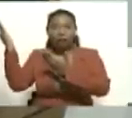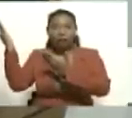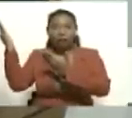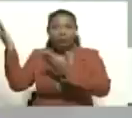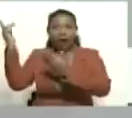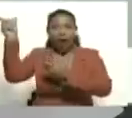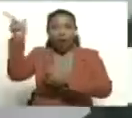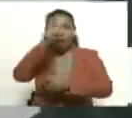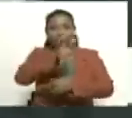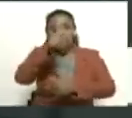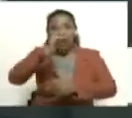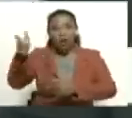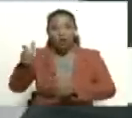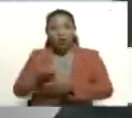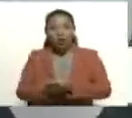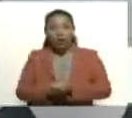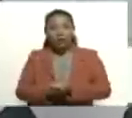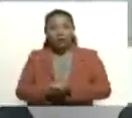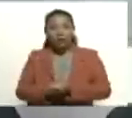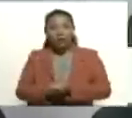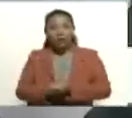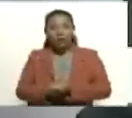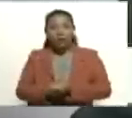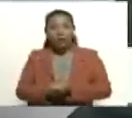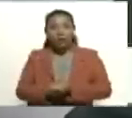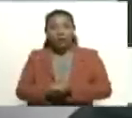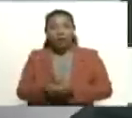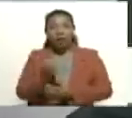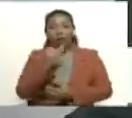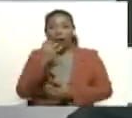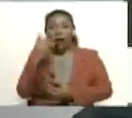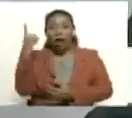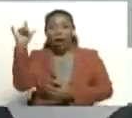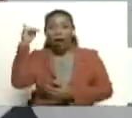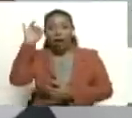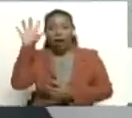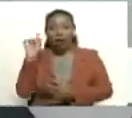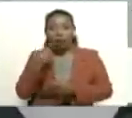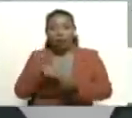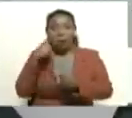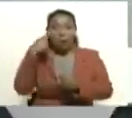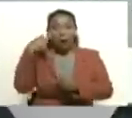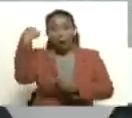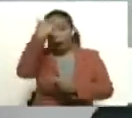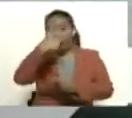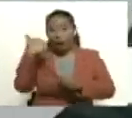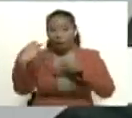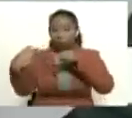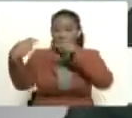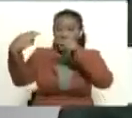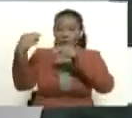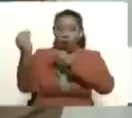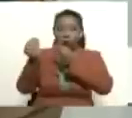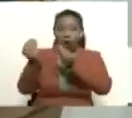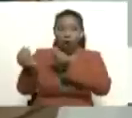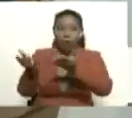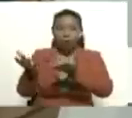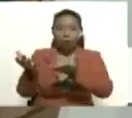ese agente de la inteligencia israelí de la CIA llamado David Smolansky. Miren la cara frente a Pence.